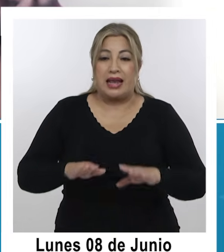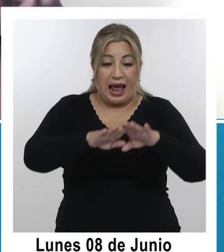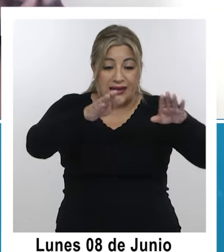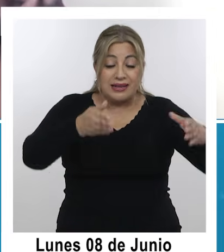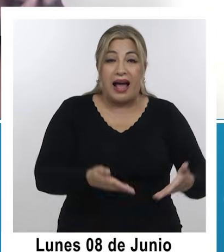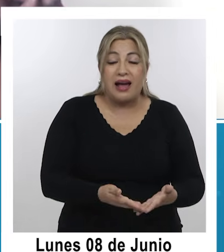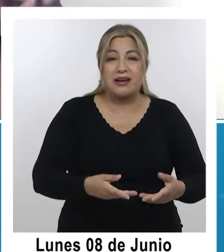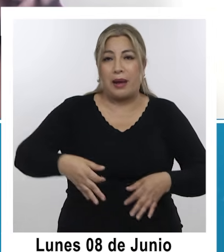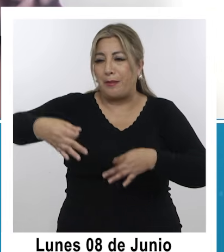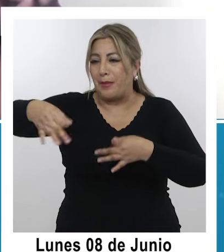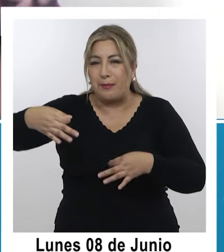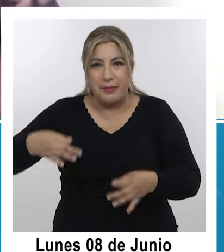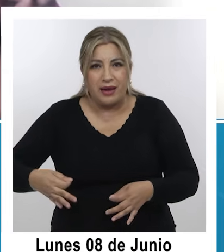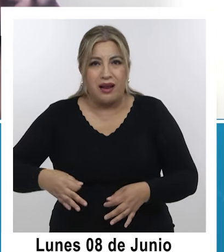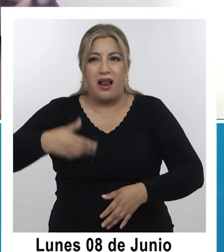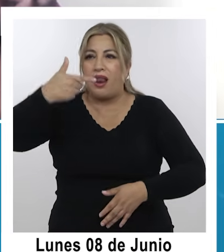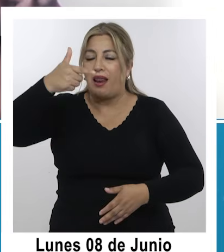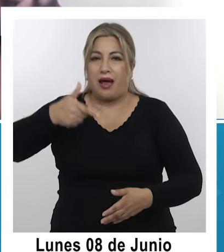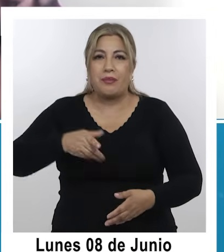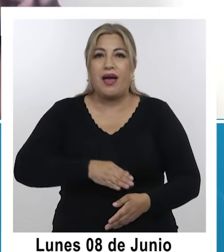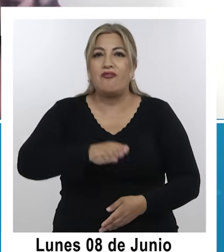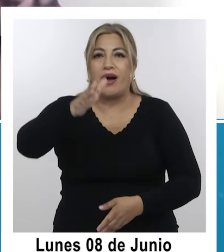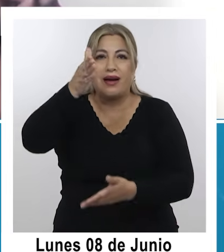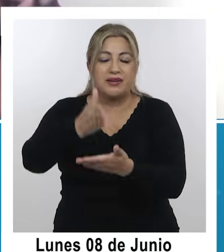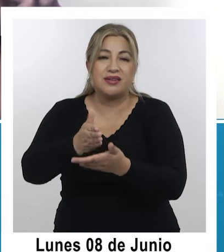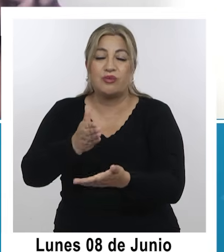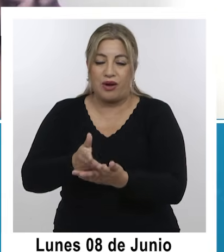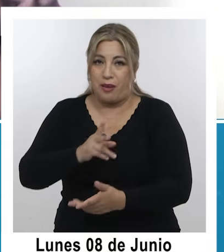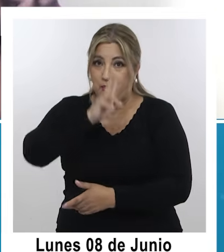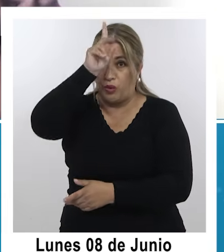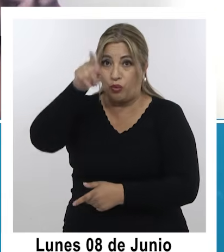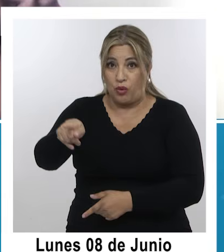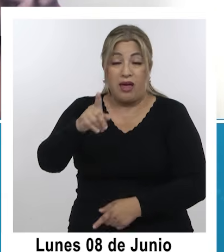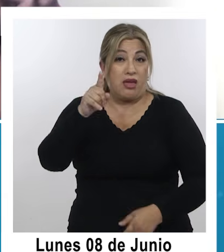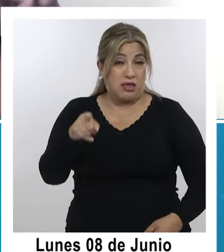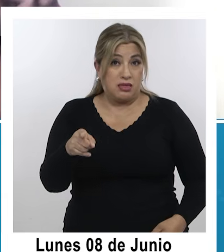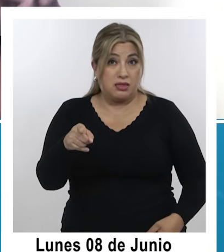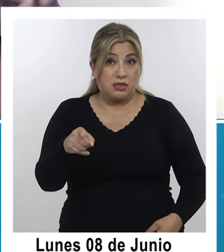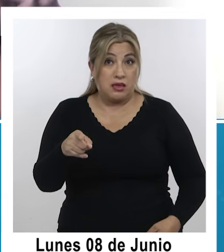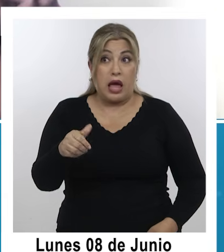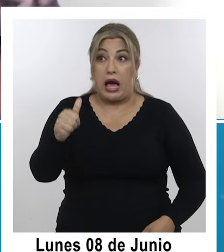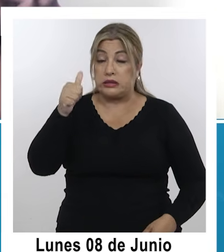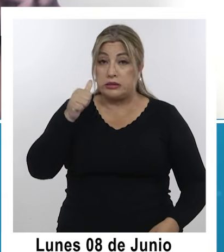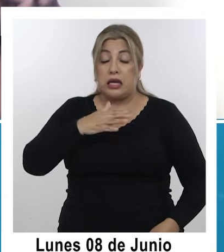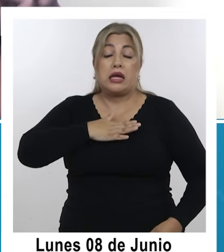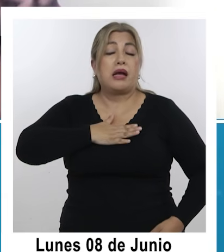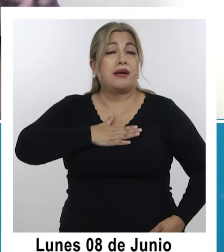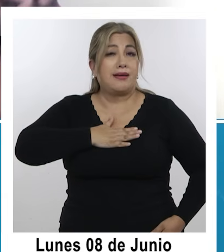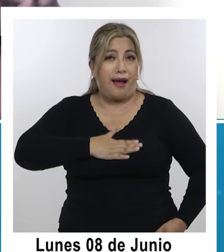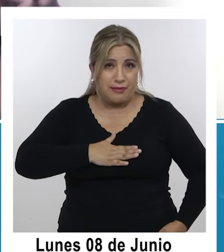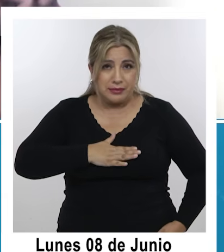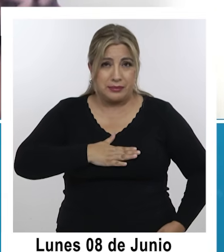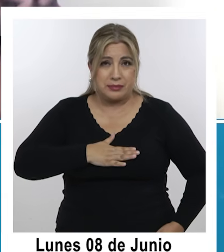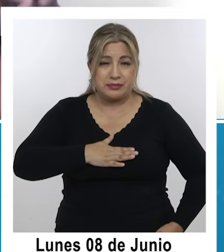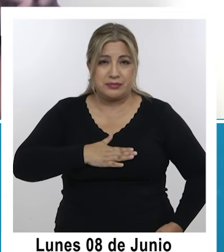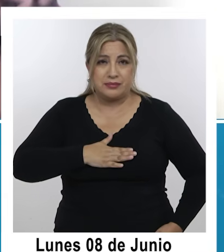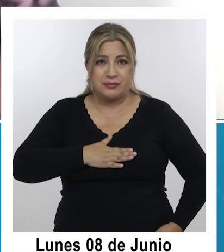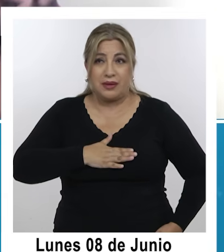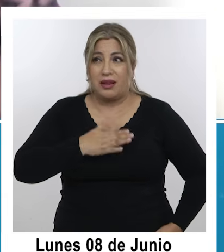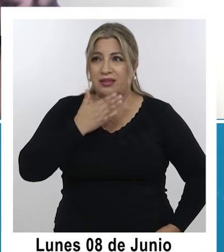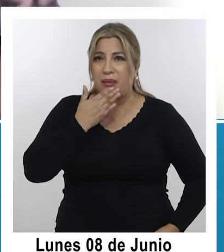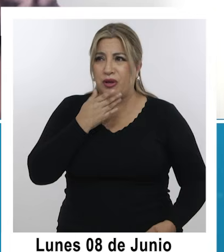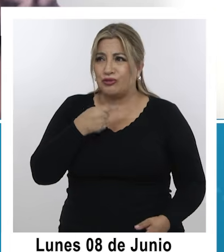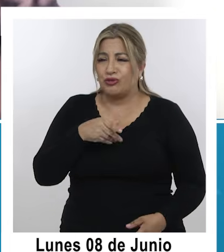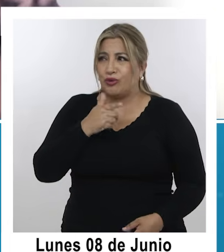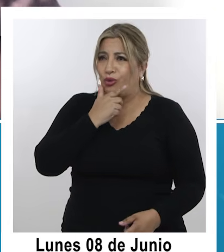material electoral a los colegios electorales. Por esto esta jornada se vivió con calma, pero sí con